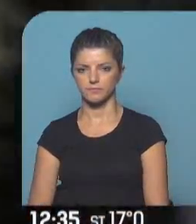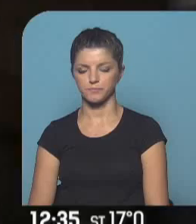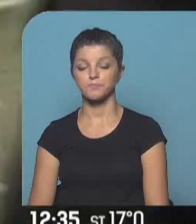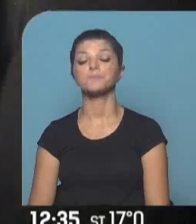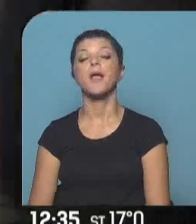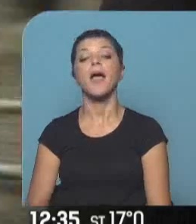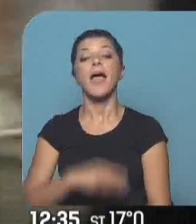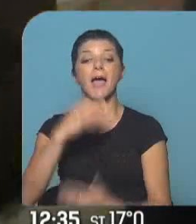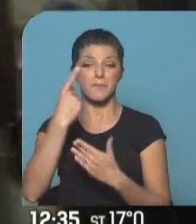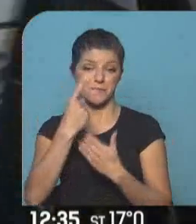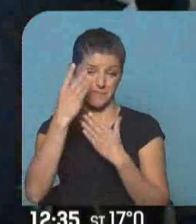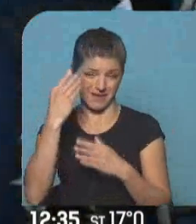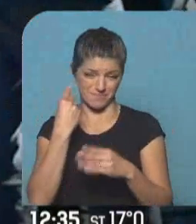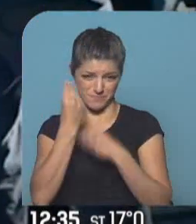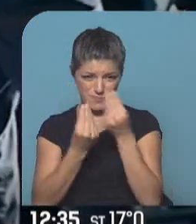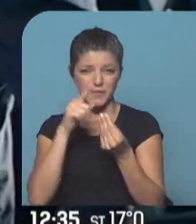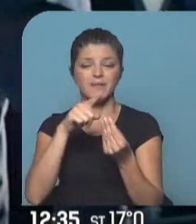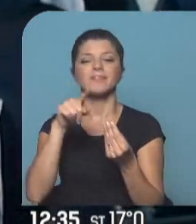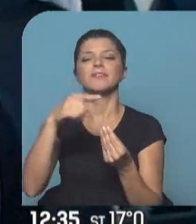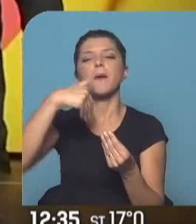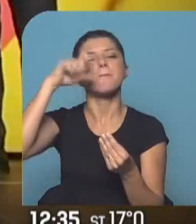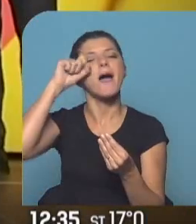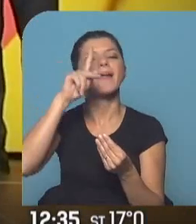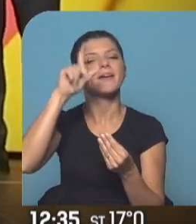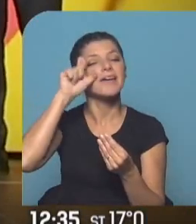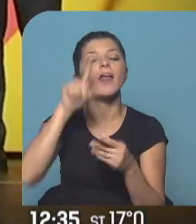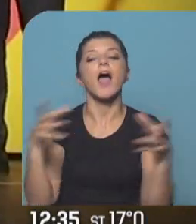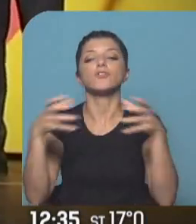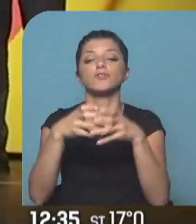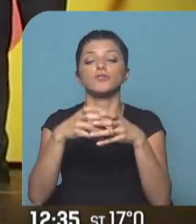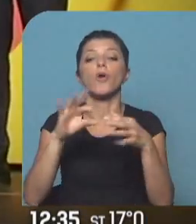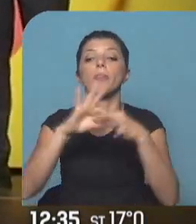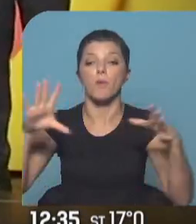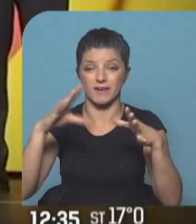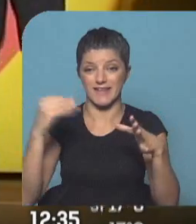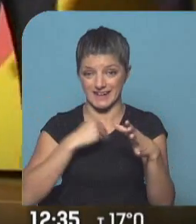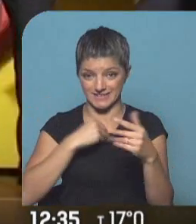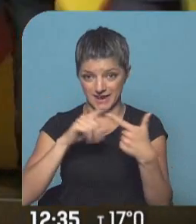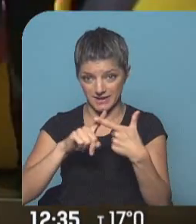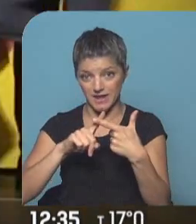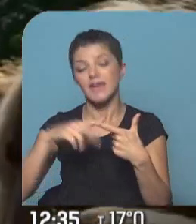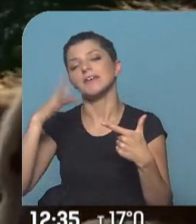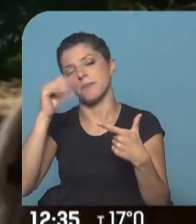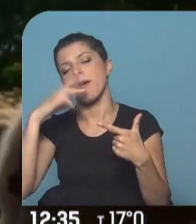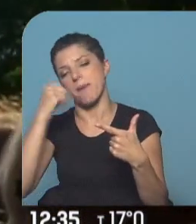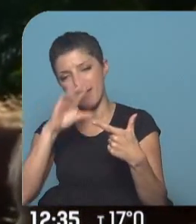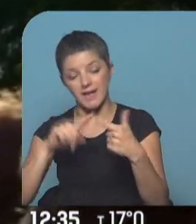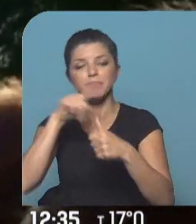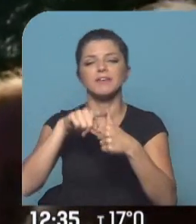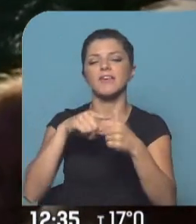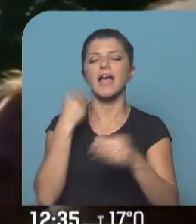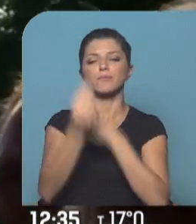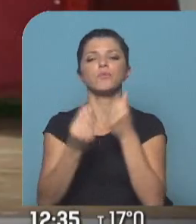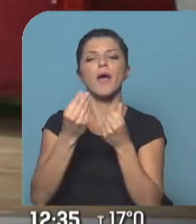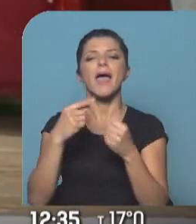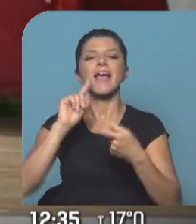Merkel, candidata por la asociación entre la Unión Demócrata Cristiana y la Unión Social Cristiana de Bavaria, competiría por el cargo de canciller